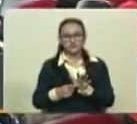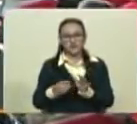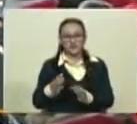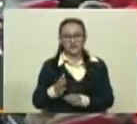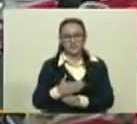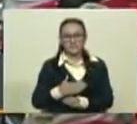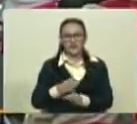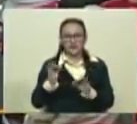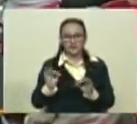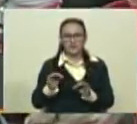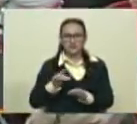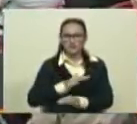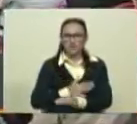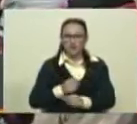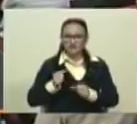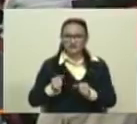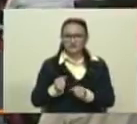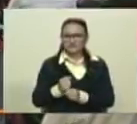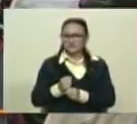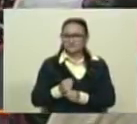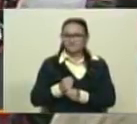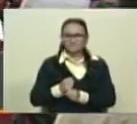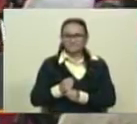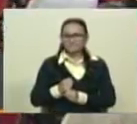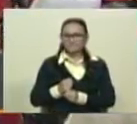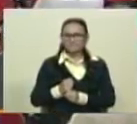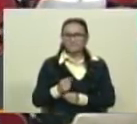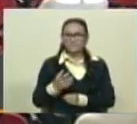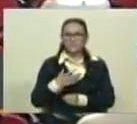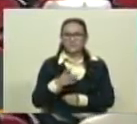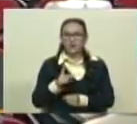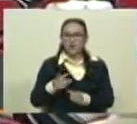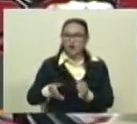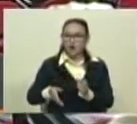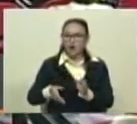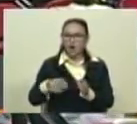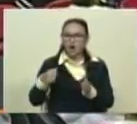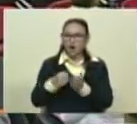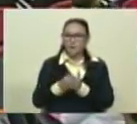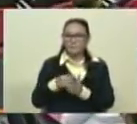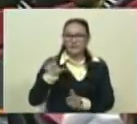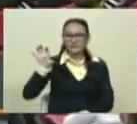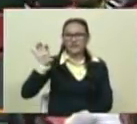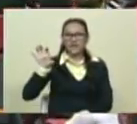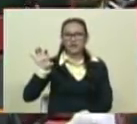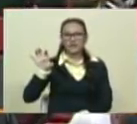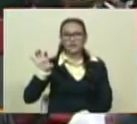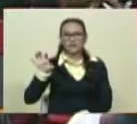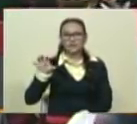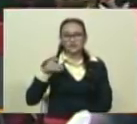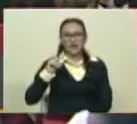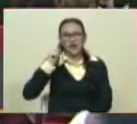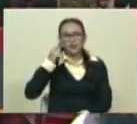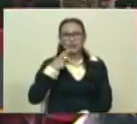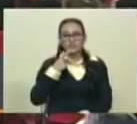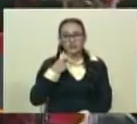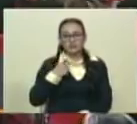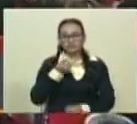fuerzas que ese día quedaron contenidas y que no quisieron el golpe de Estado. Patricia Villegas, algún día te cuento su